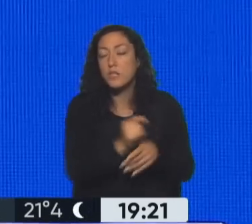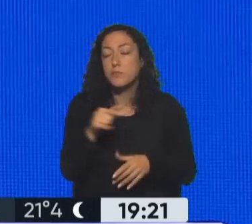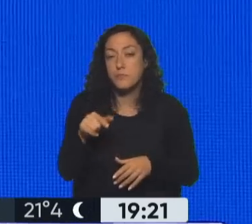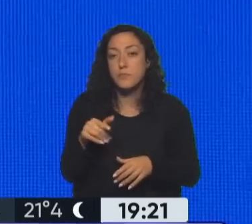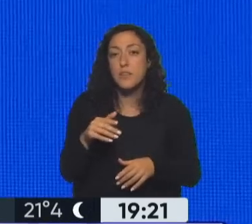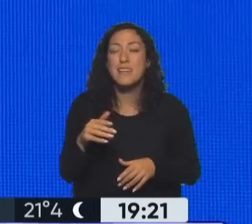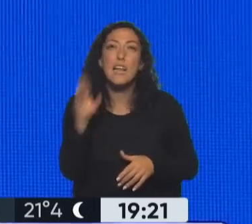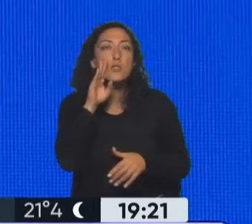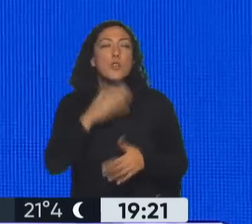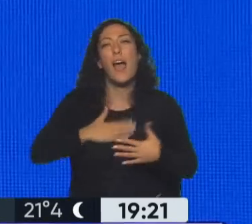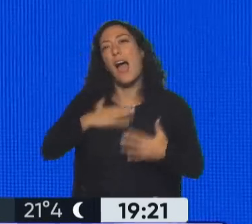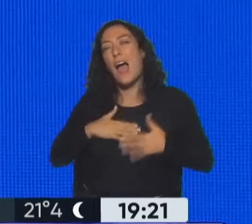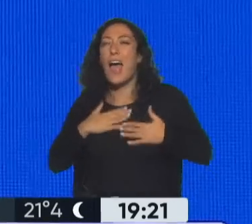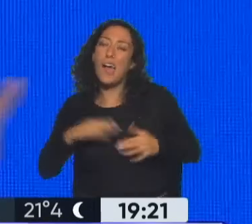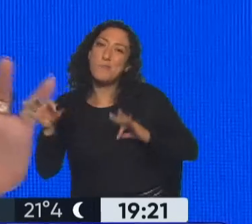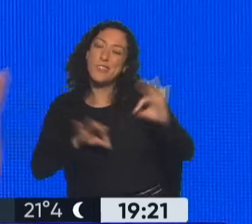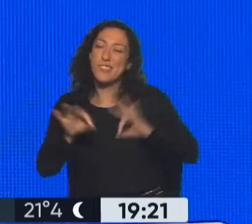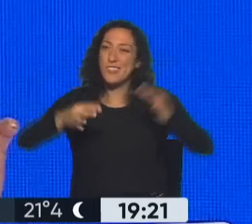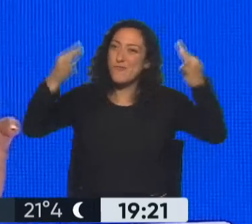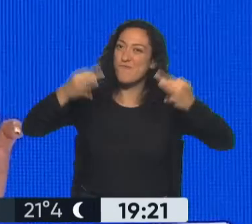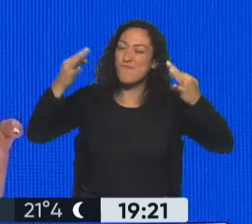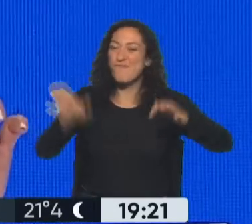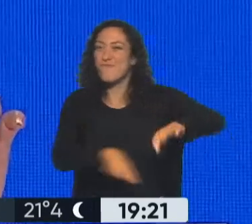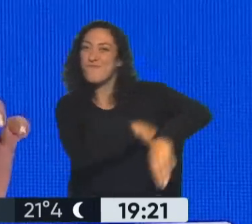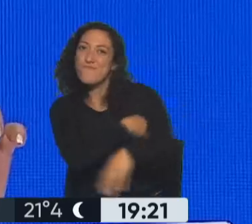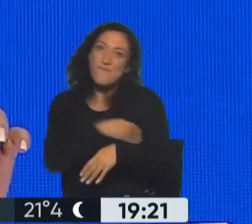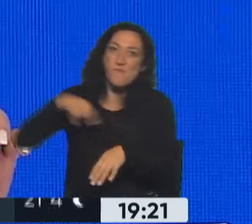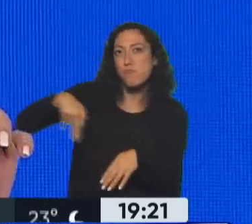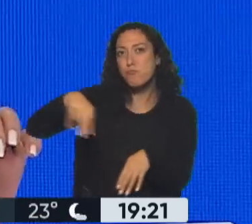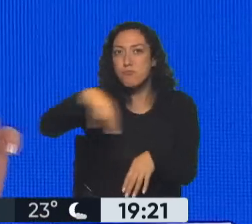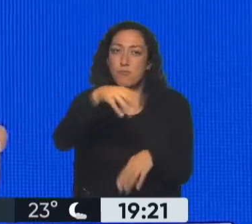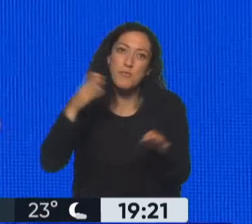contento a Estados Unidos con un proyecto formidable abajo del brazo: